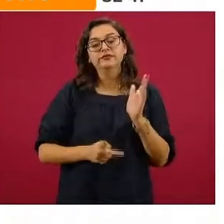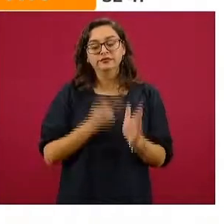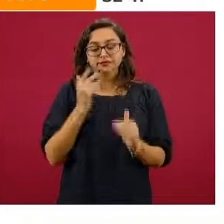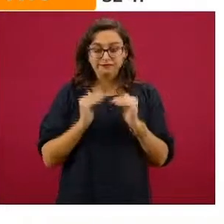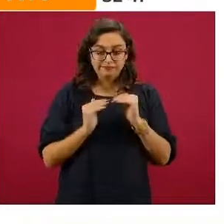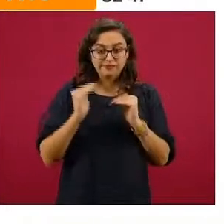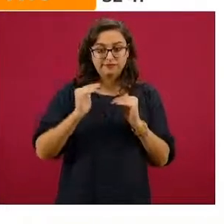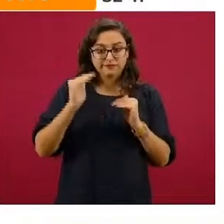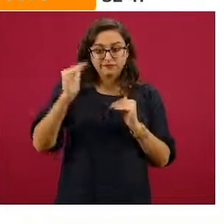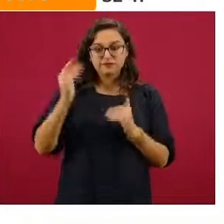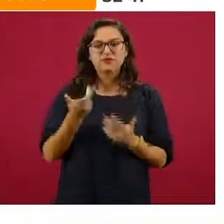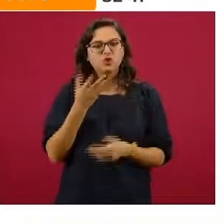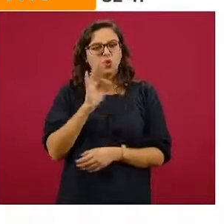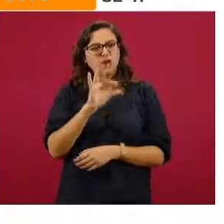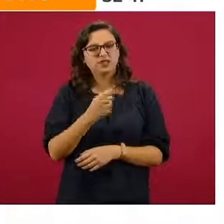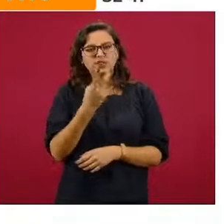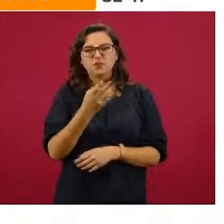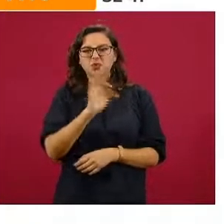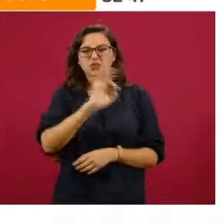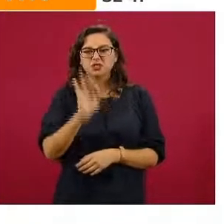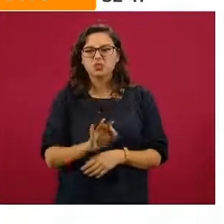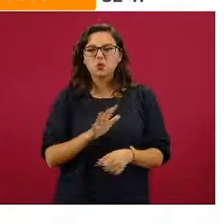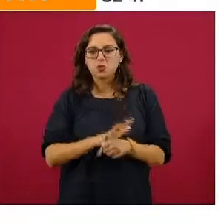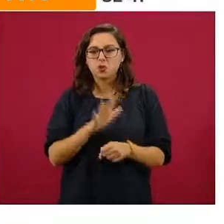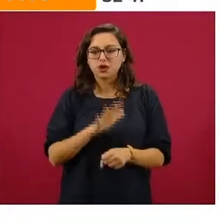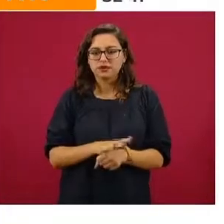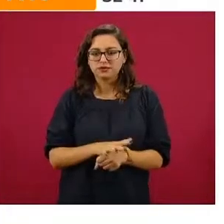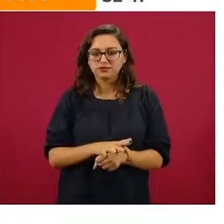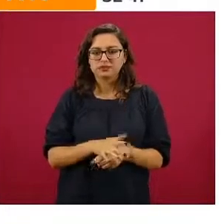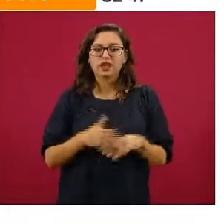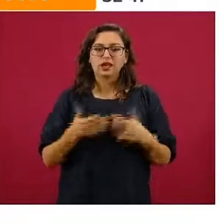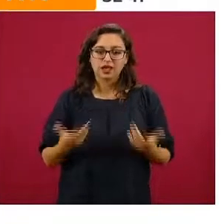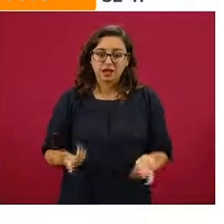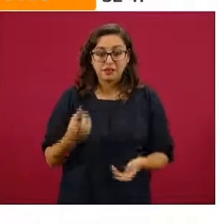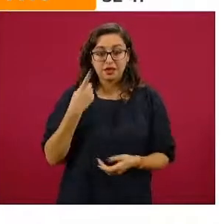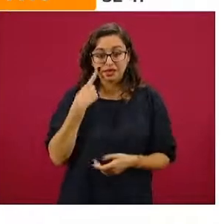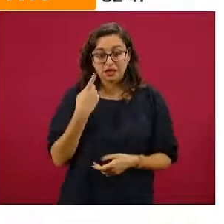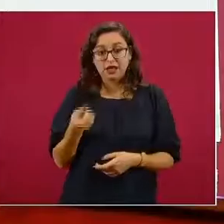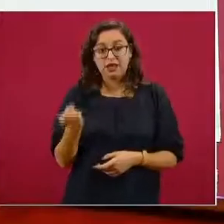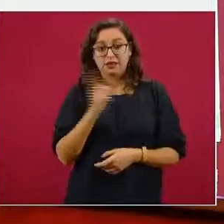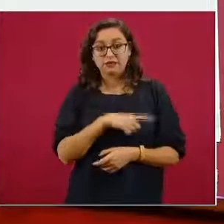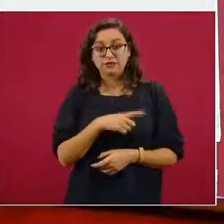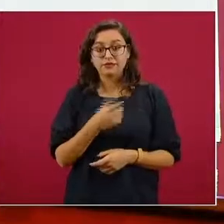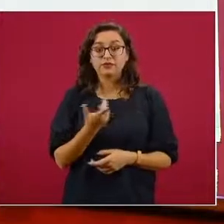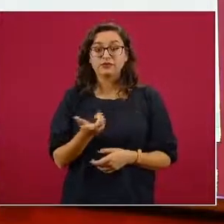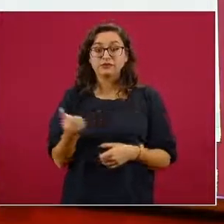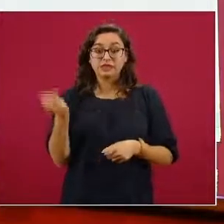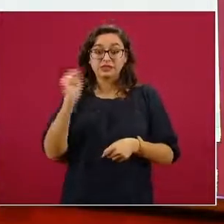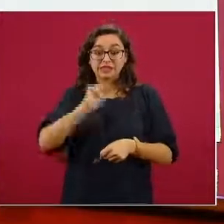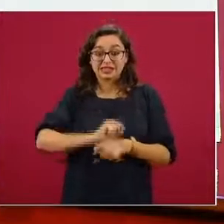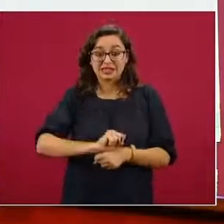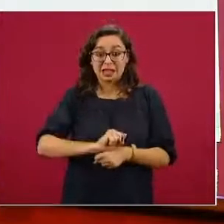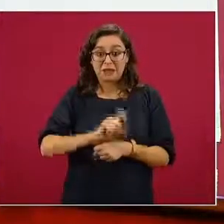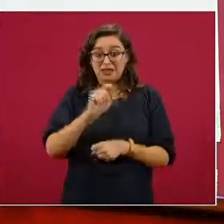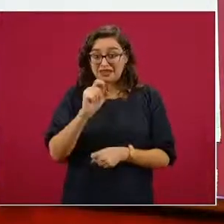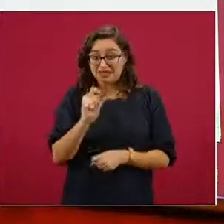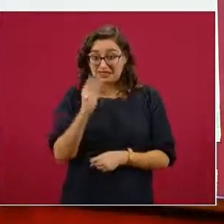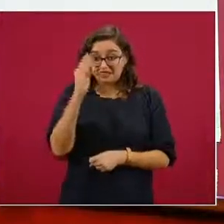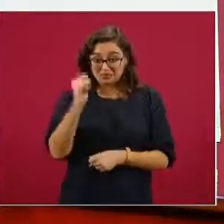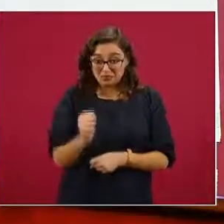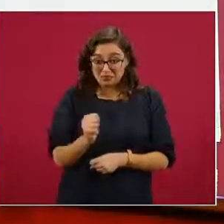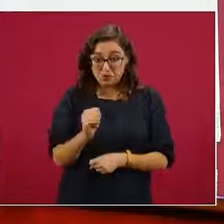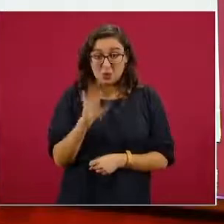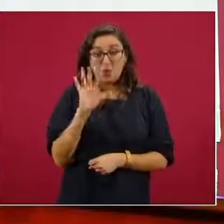dónde viene el valor de este indicador? Llegamos en la semana 29 a 49% de positividad. Fue el punto máximo